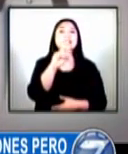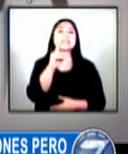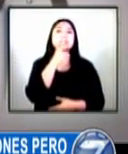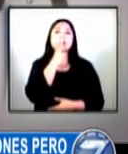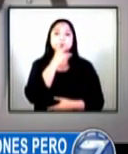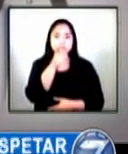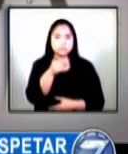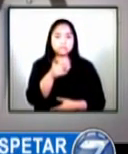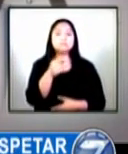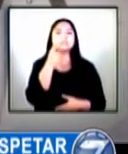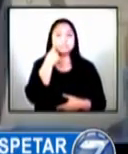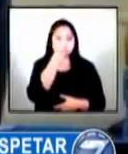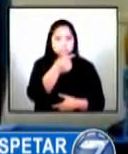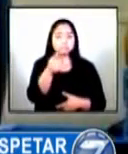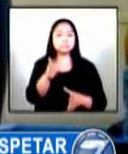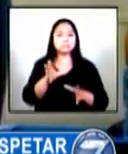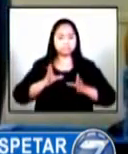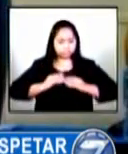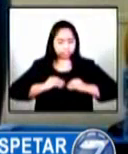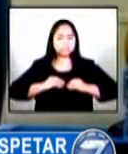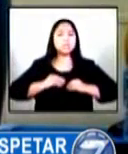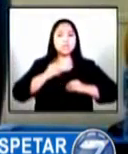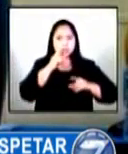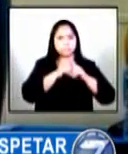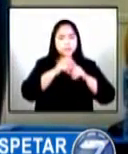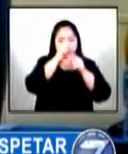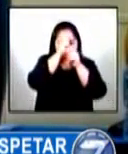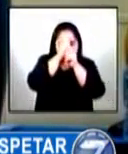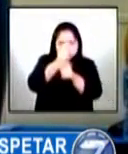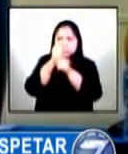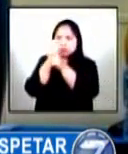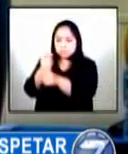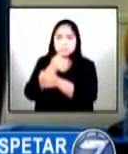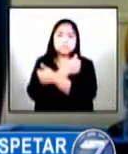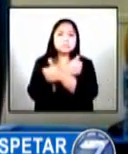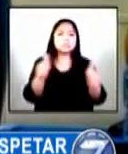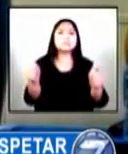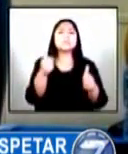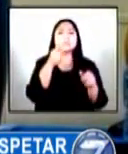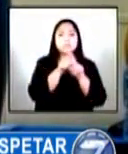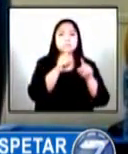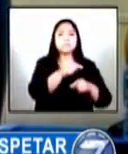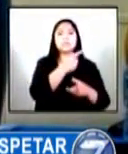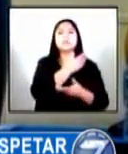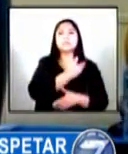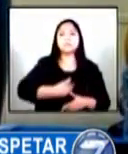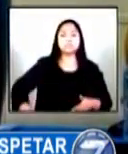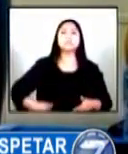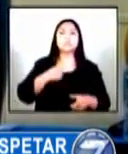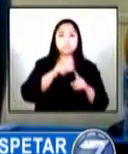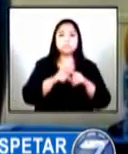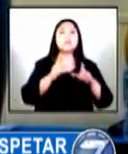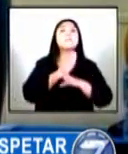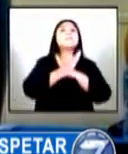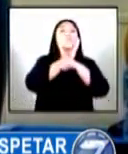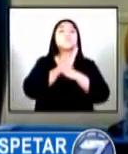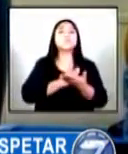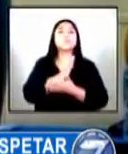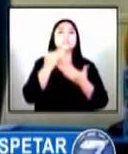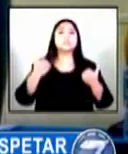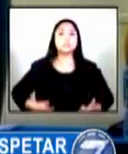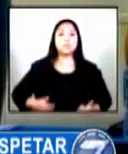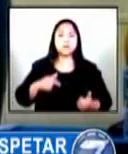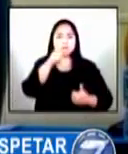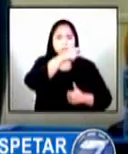reconocer y respetar la autonomía de los estados en la protección de los derechos humanos, ajustar sus decisiones